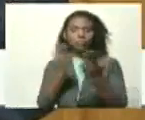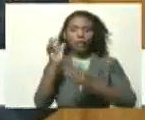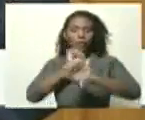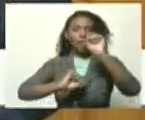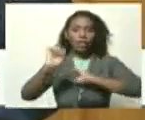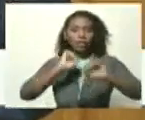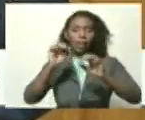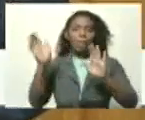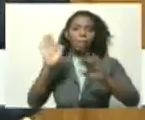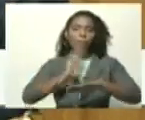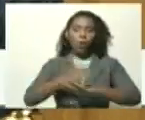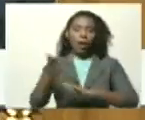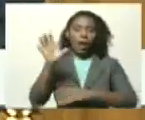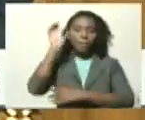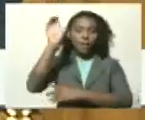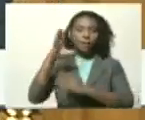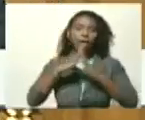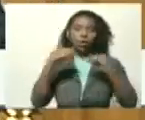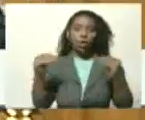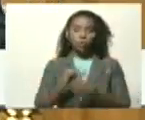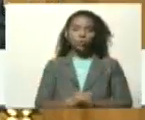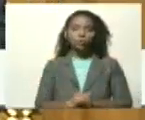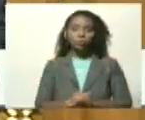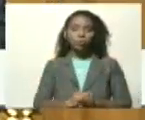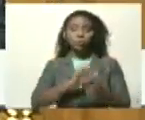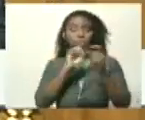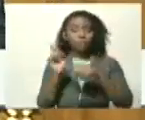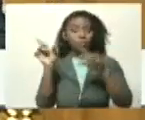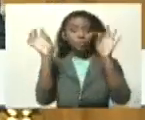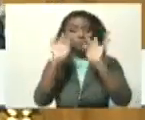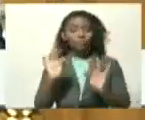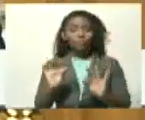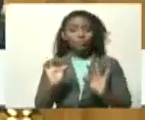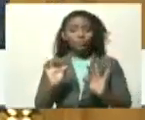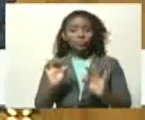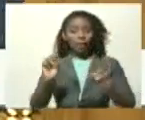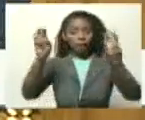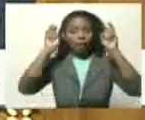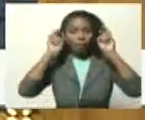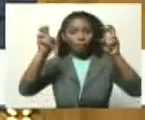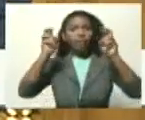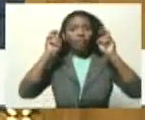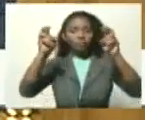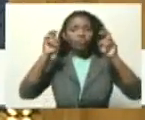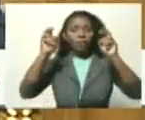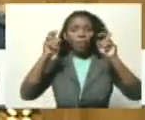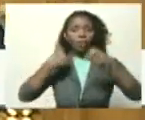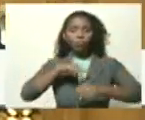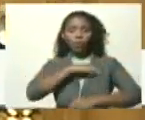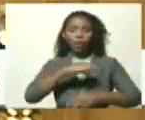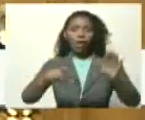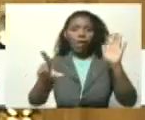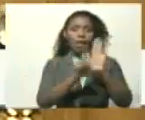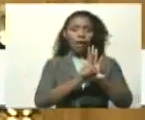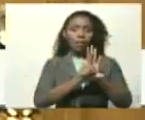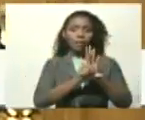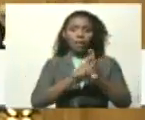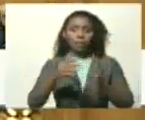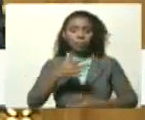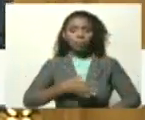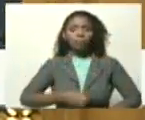defenderla porque la patria es de todos. De tal manera que en el marco de nuestra legítima